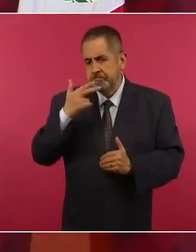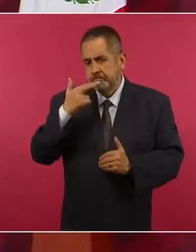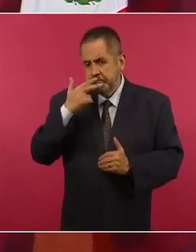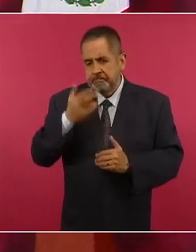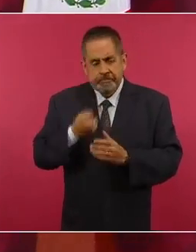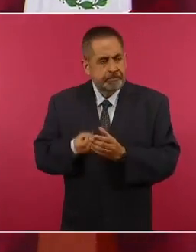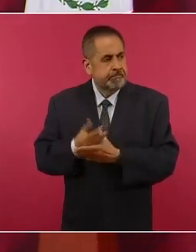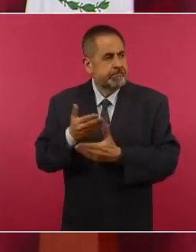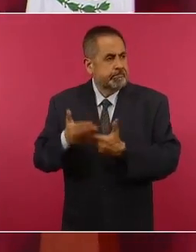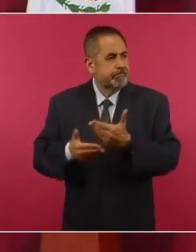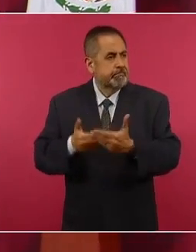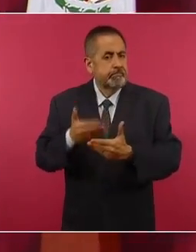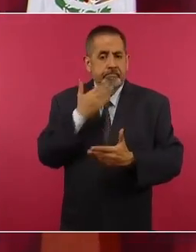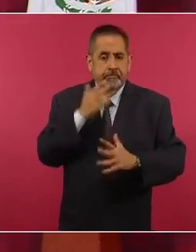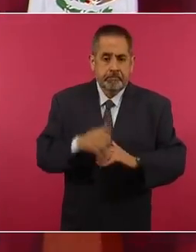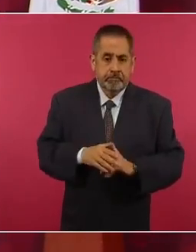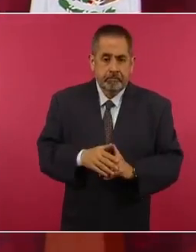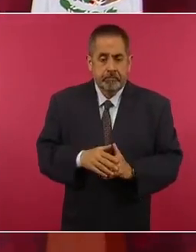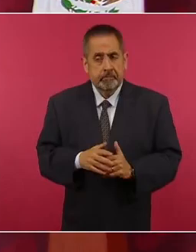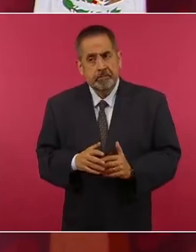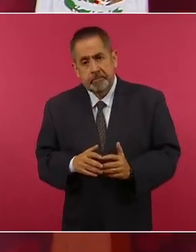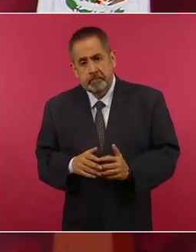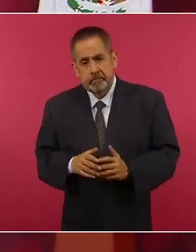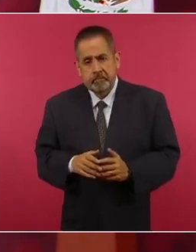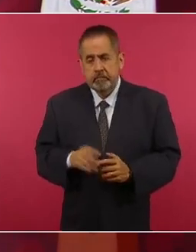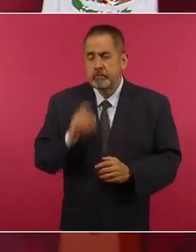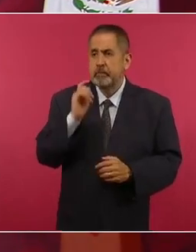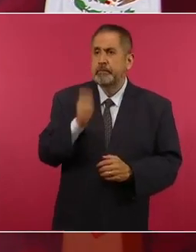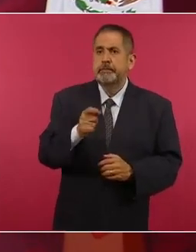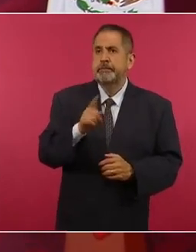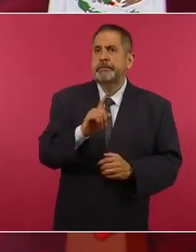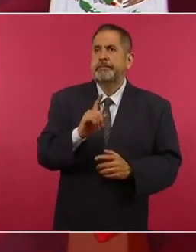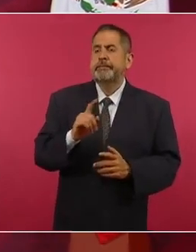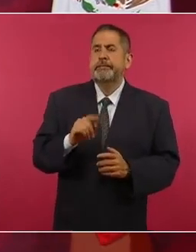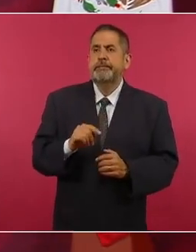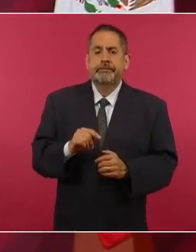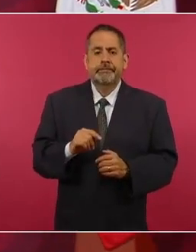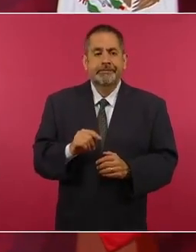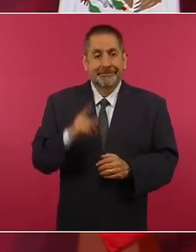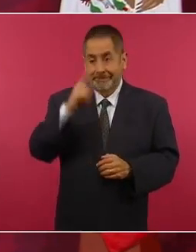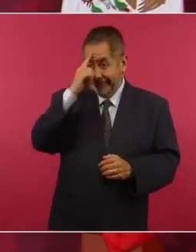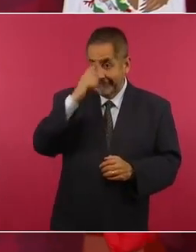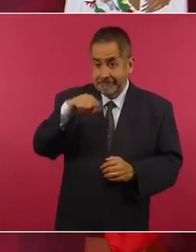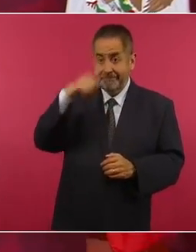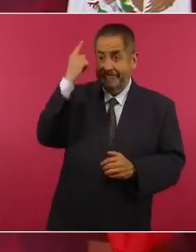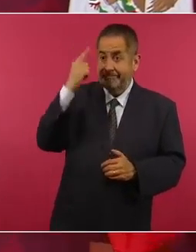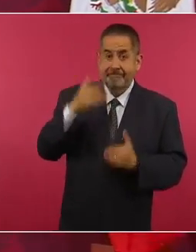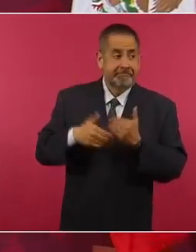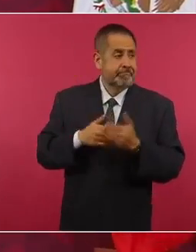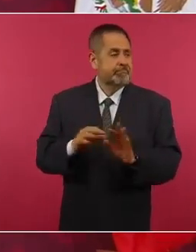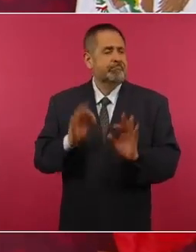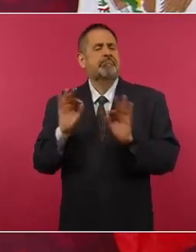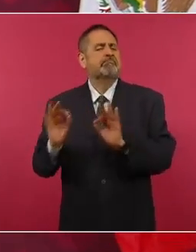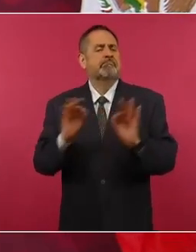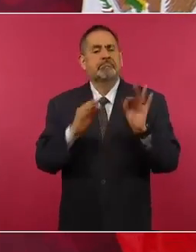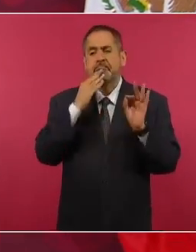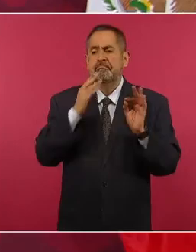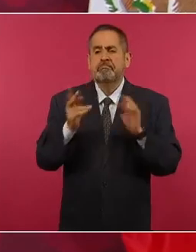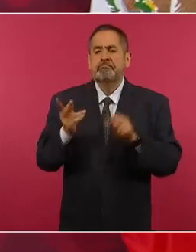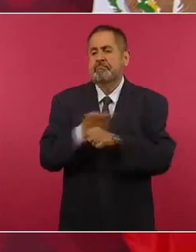Desde luego no es un asunto fácil de